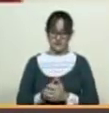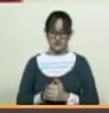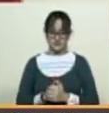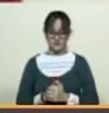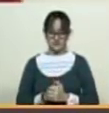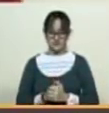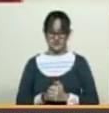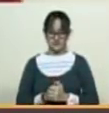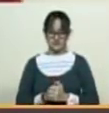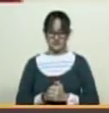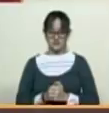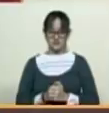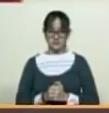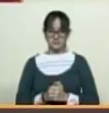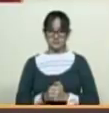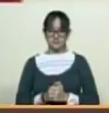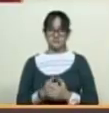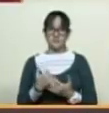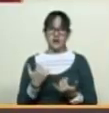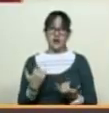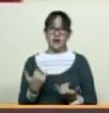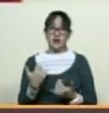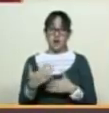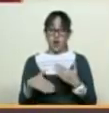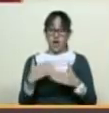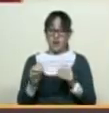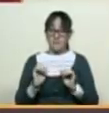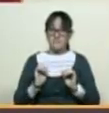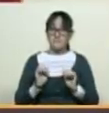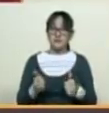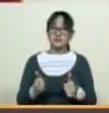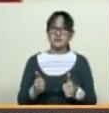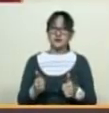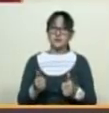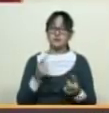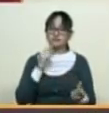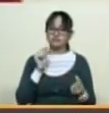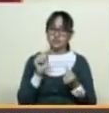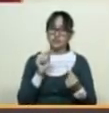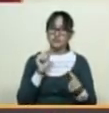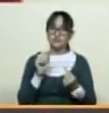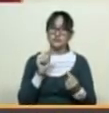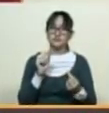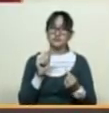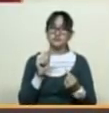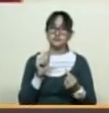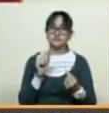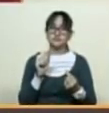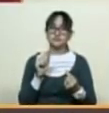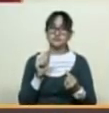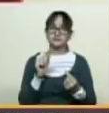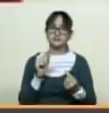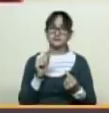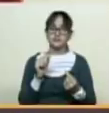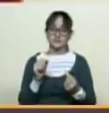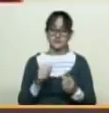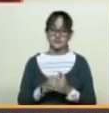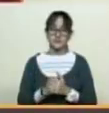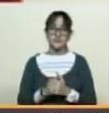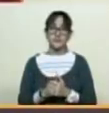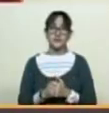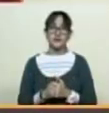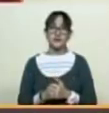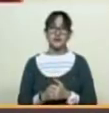Esto es una, ya lo hemos venido, lo estamos comenzando a conversar con los partidos, que es